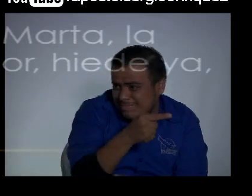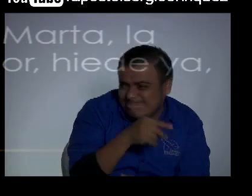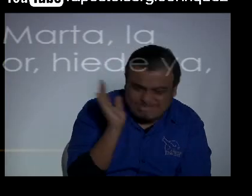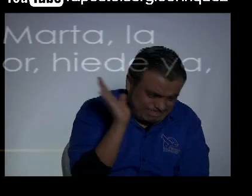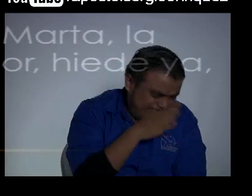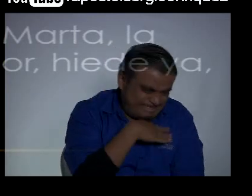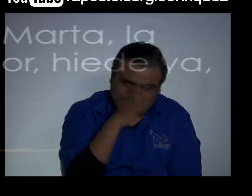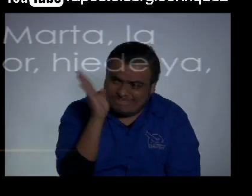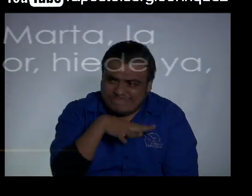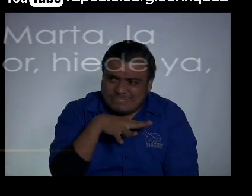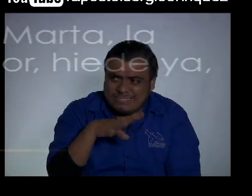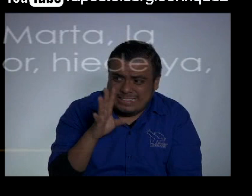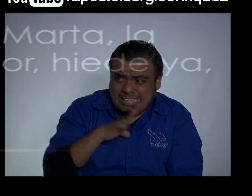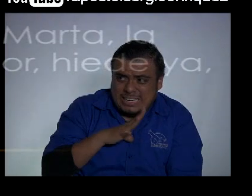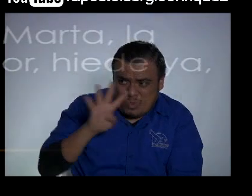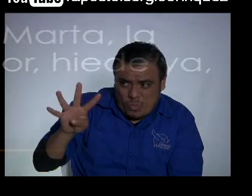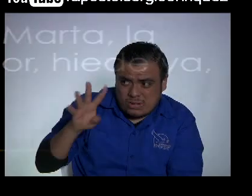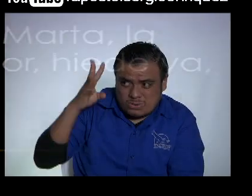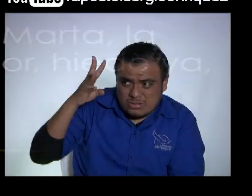es de 4 días.